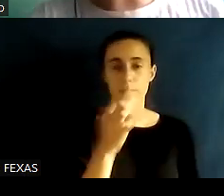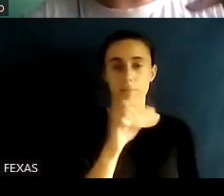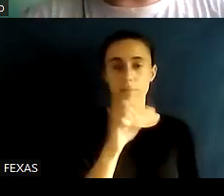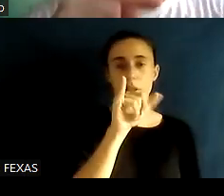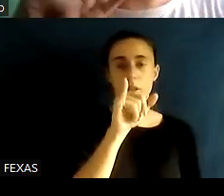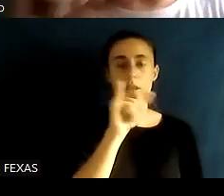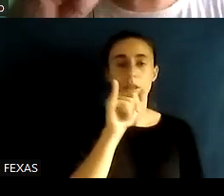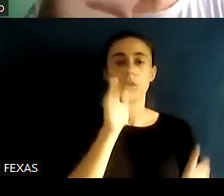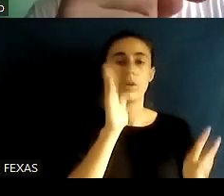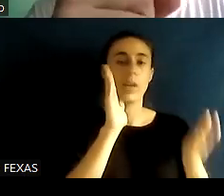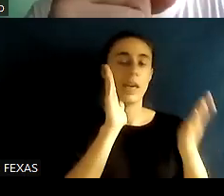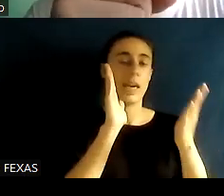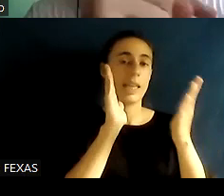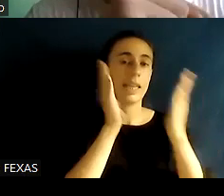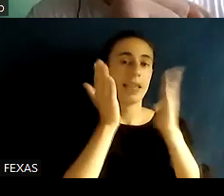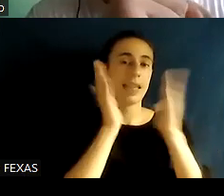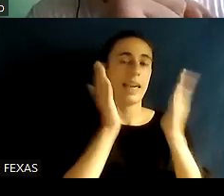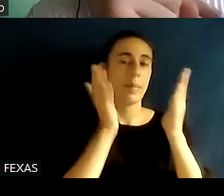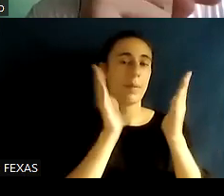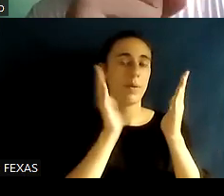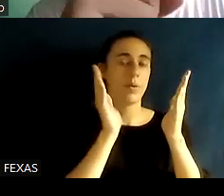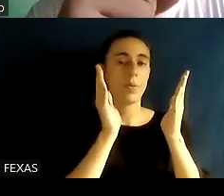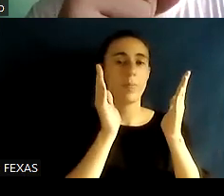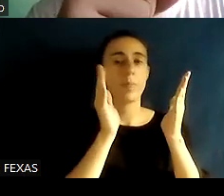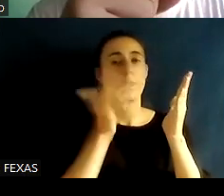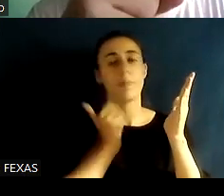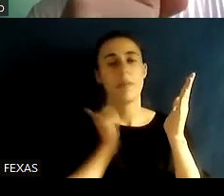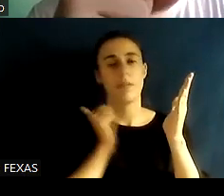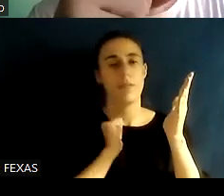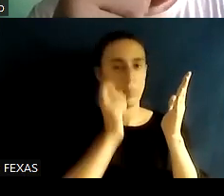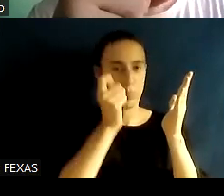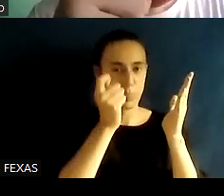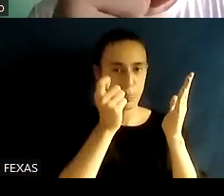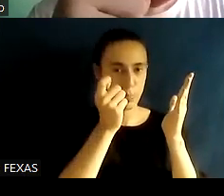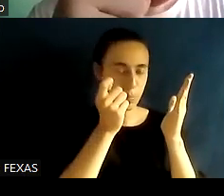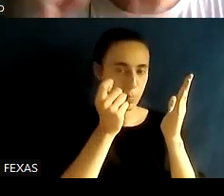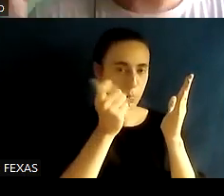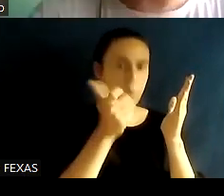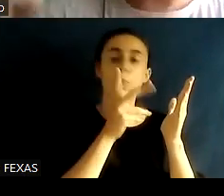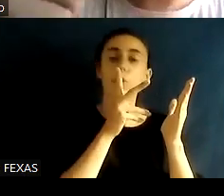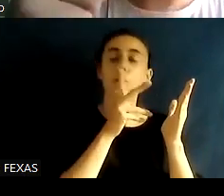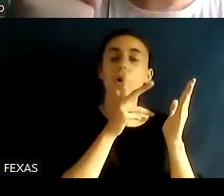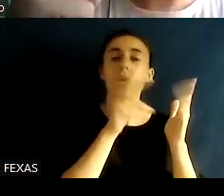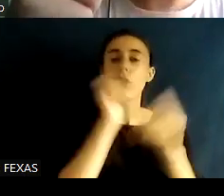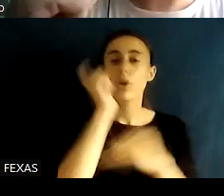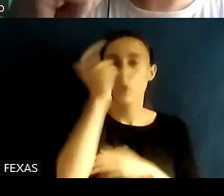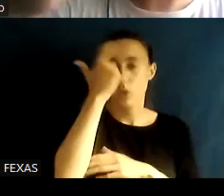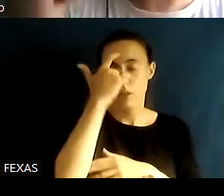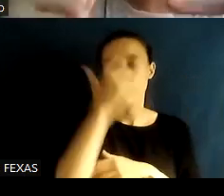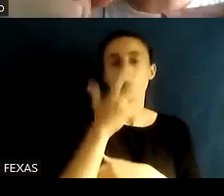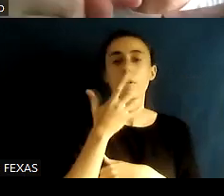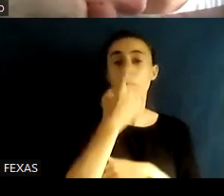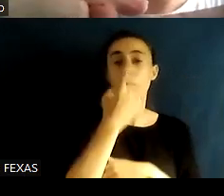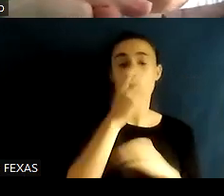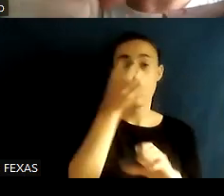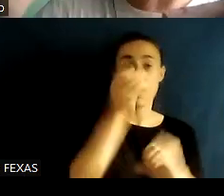muy estrecho. El concepto margen terapéutico es aquel que indica, o sea, sabemos que una molécula a partir de